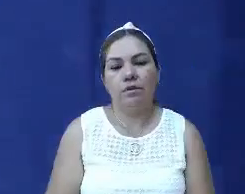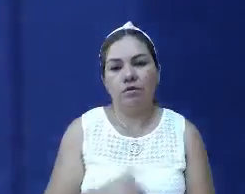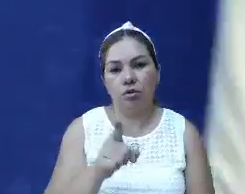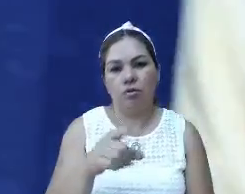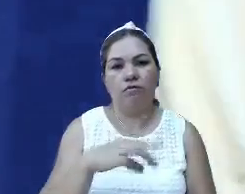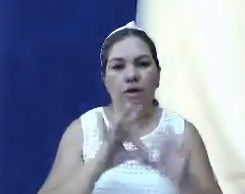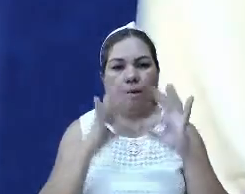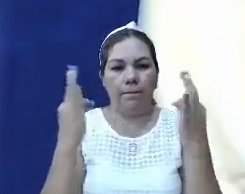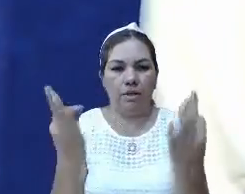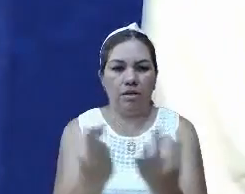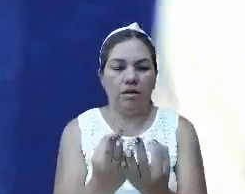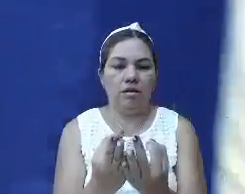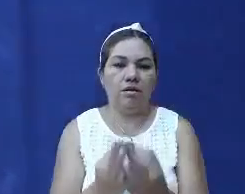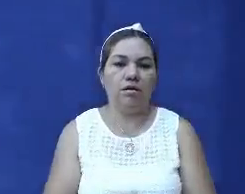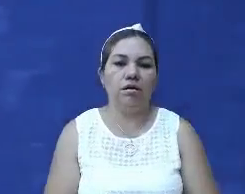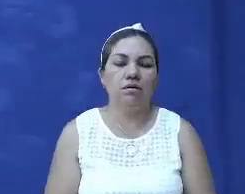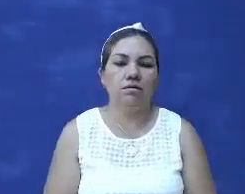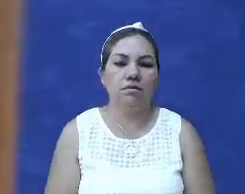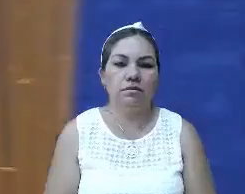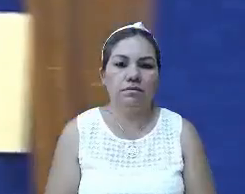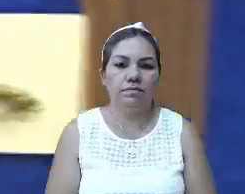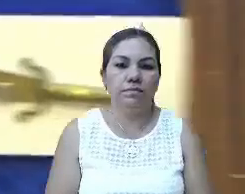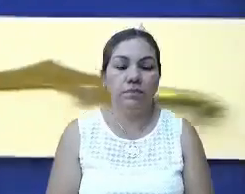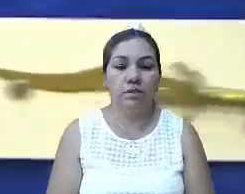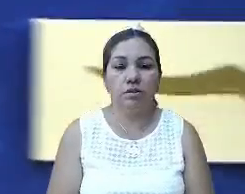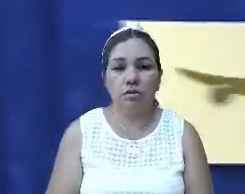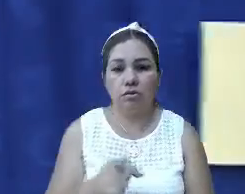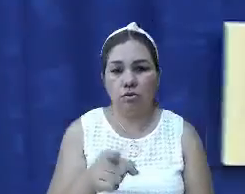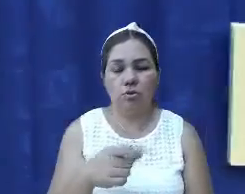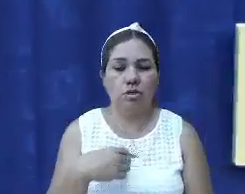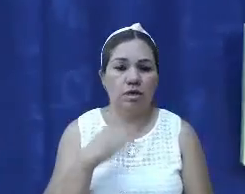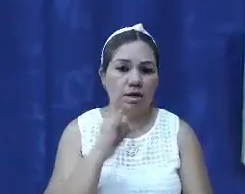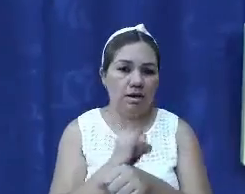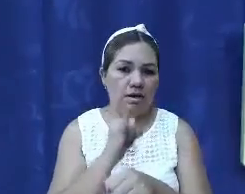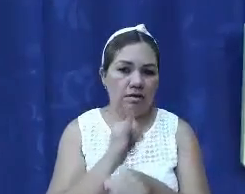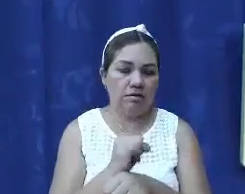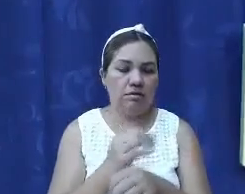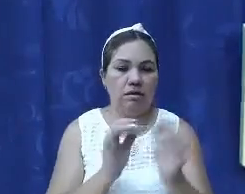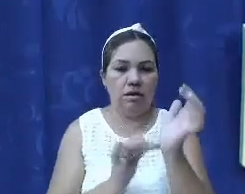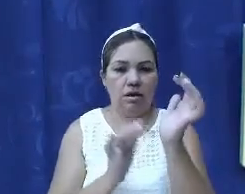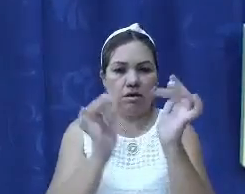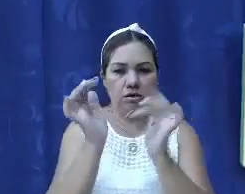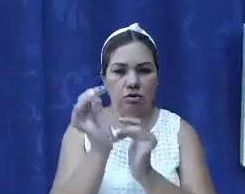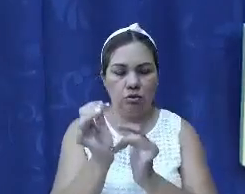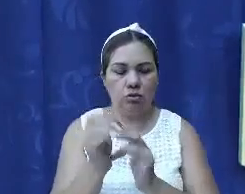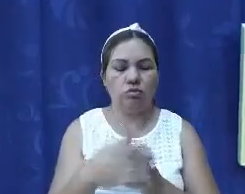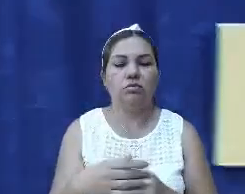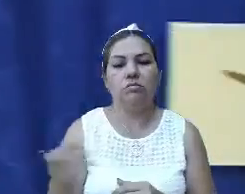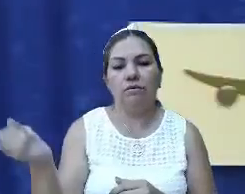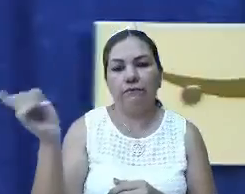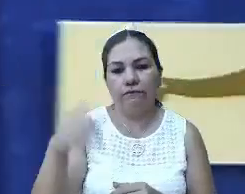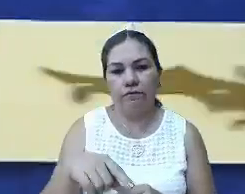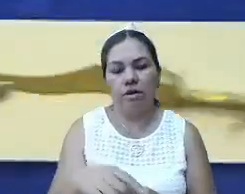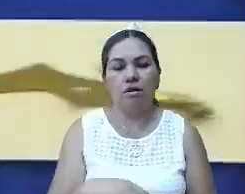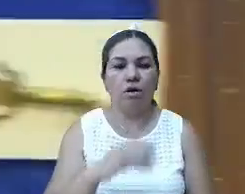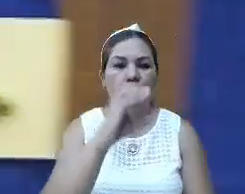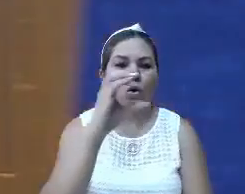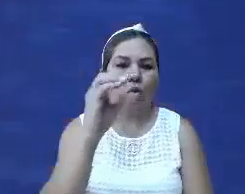tu familia, se llama la iglesia de Jesucristo, que te tienes que congregar y tomar